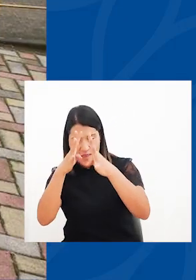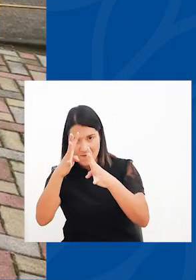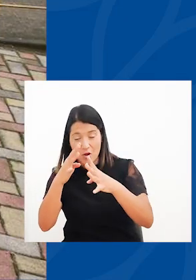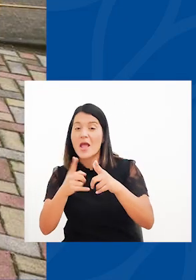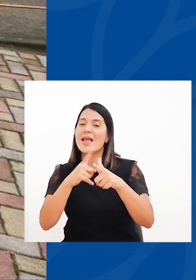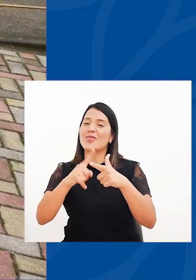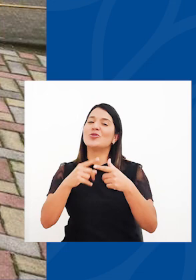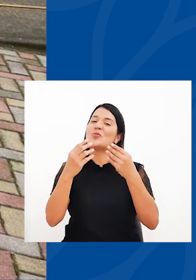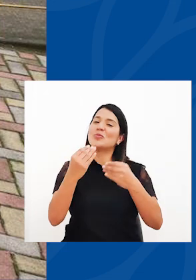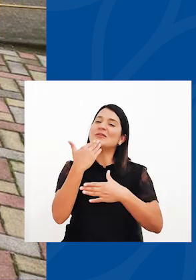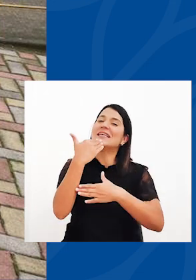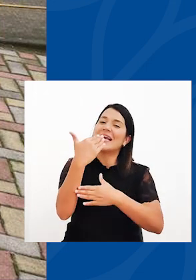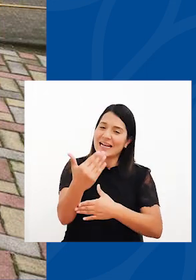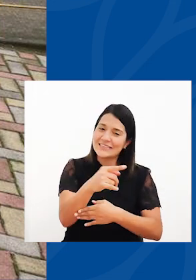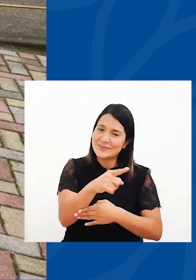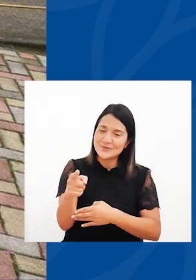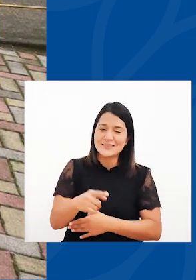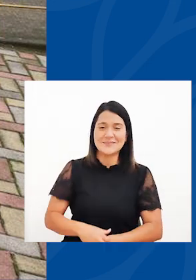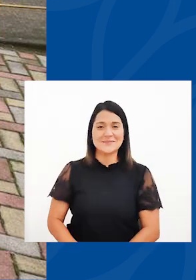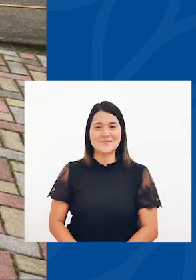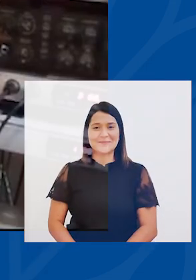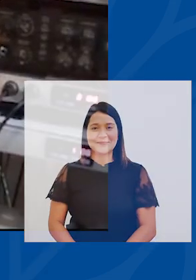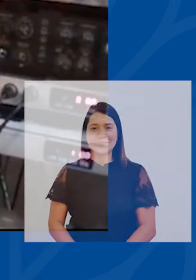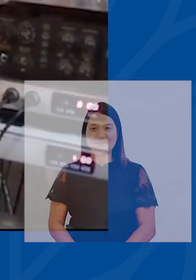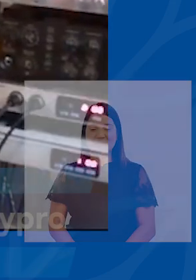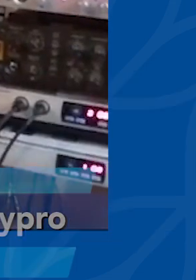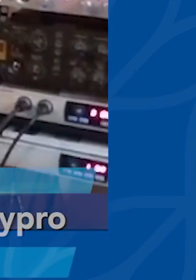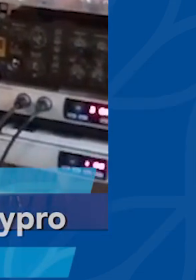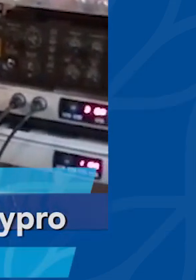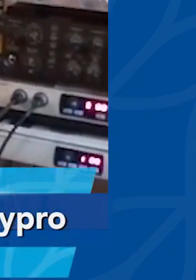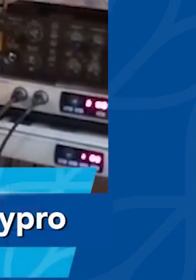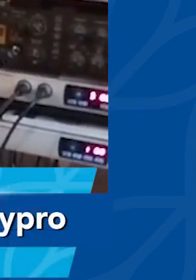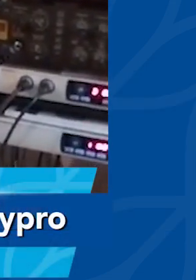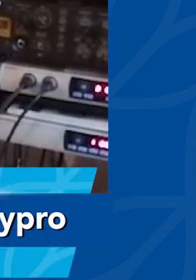creativos, así que muchísimas gracias por eso.